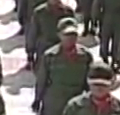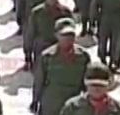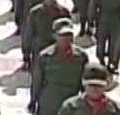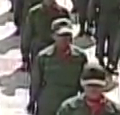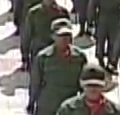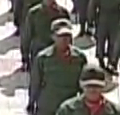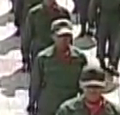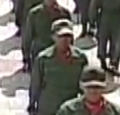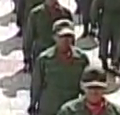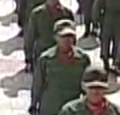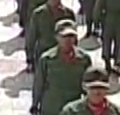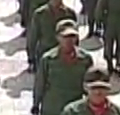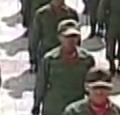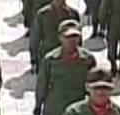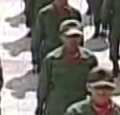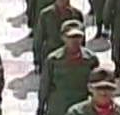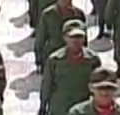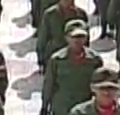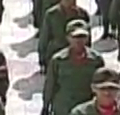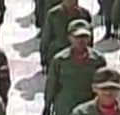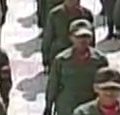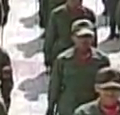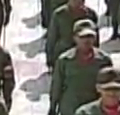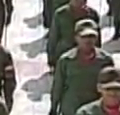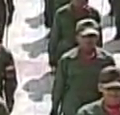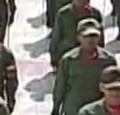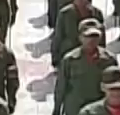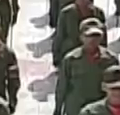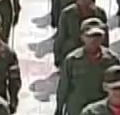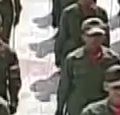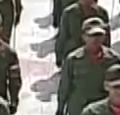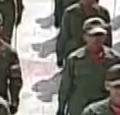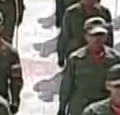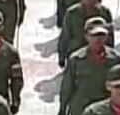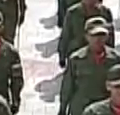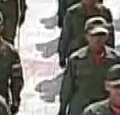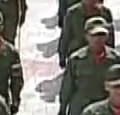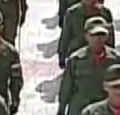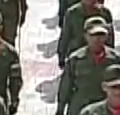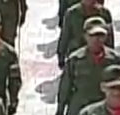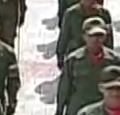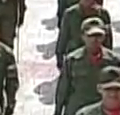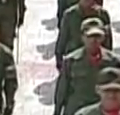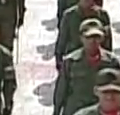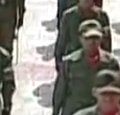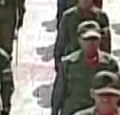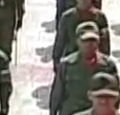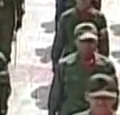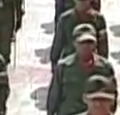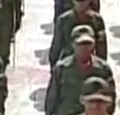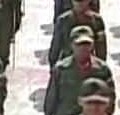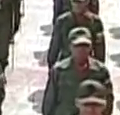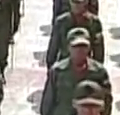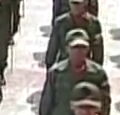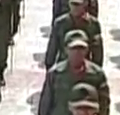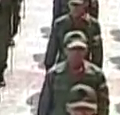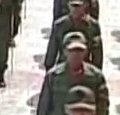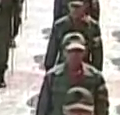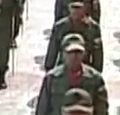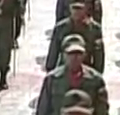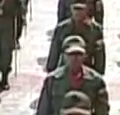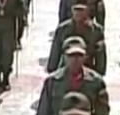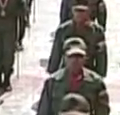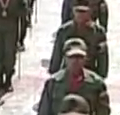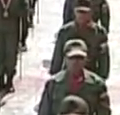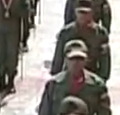El presidente de la República, Nicolás Maduro, decía: el año 2018 será de las victorias, de las verdades, el año de la gran prueba si somos o